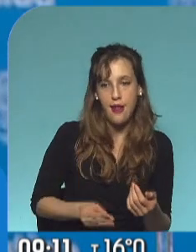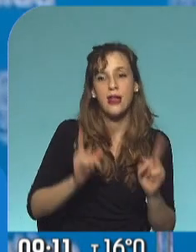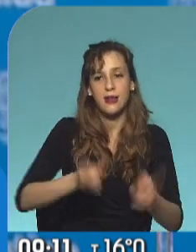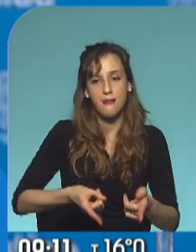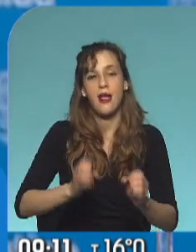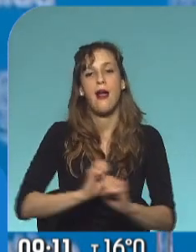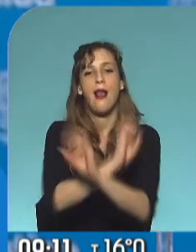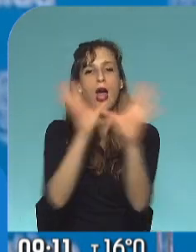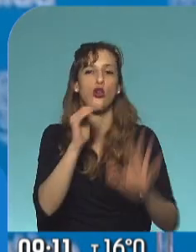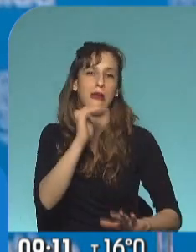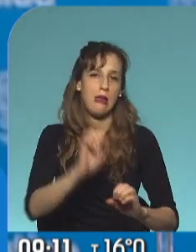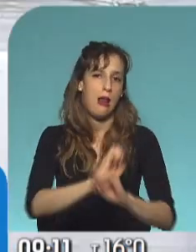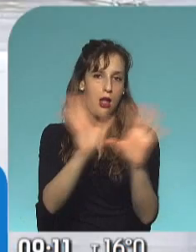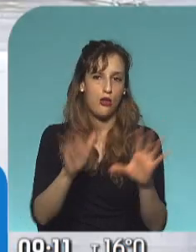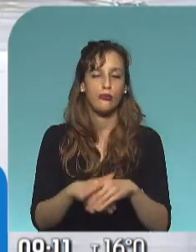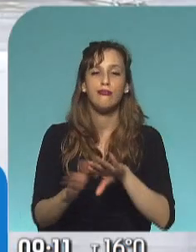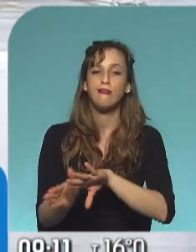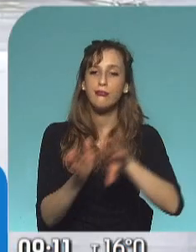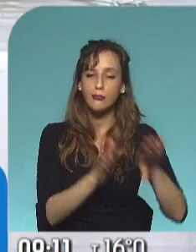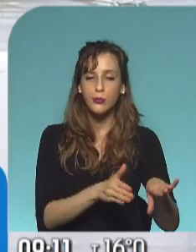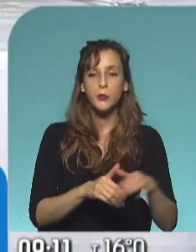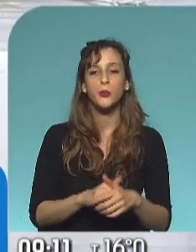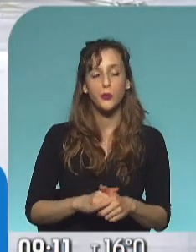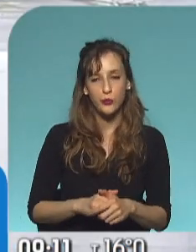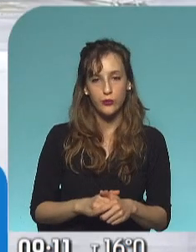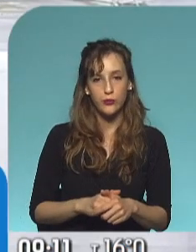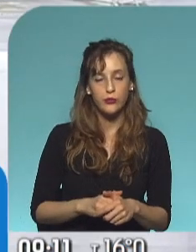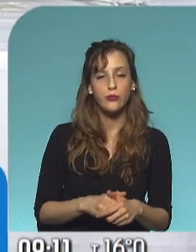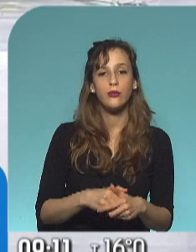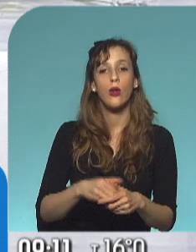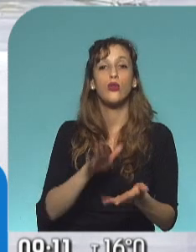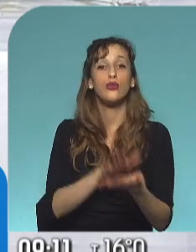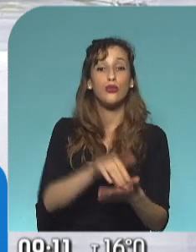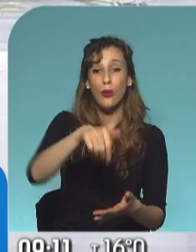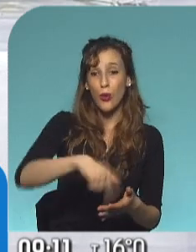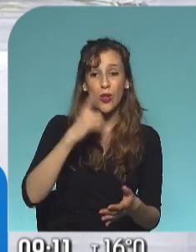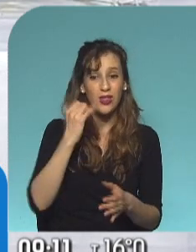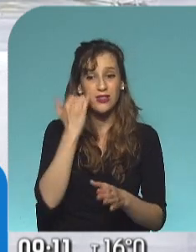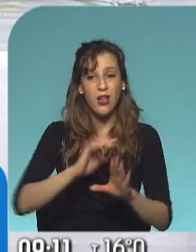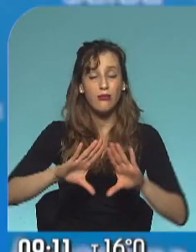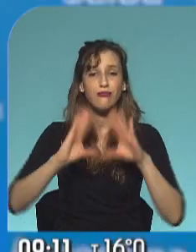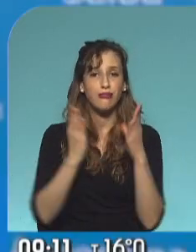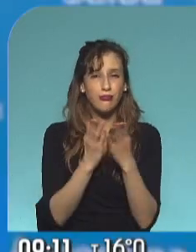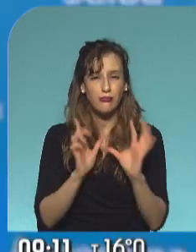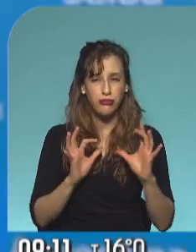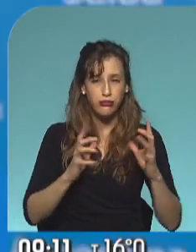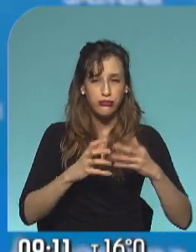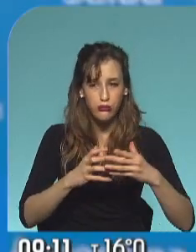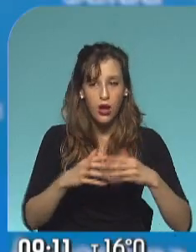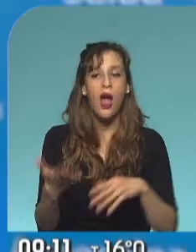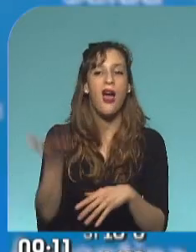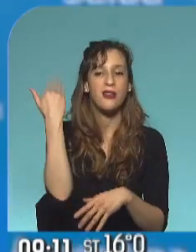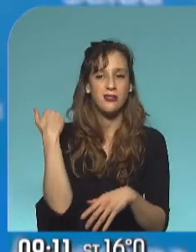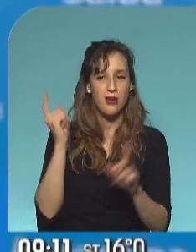con transparencia desde el punto de vista de la evolución epidemiológica en argentina en el día de ayer como